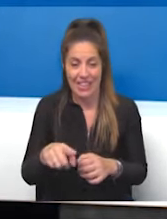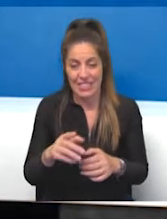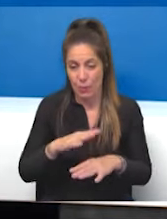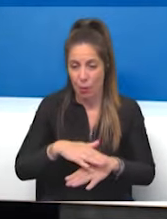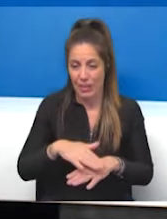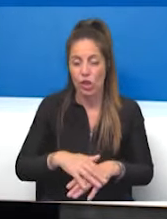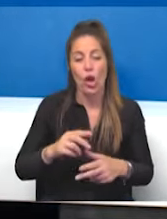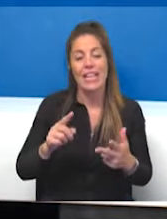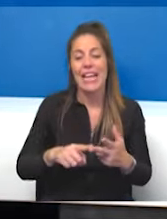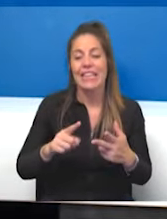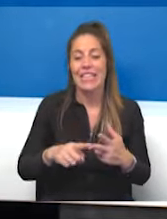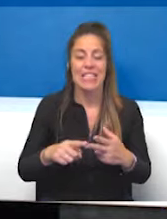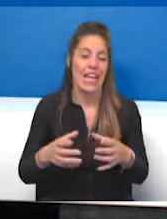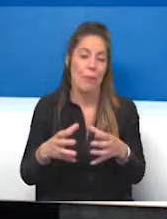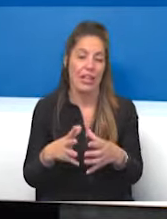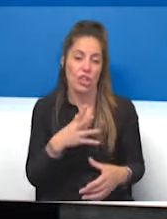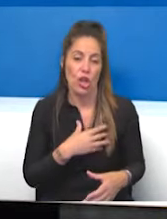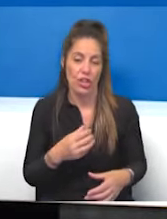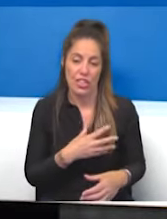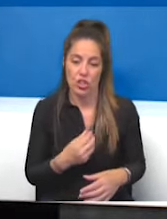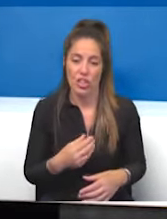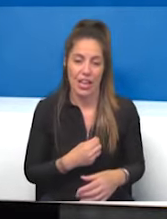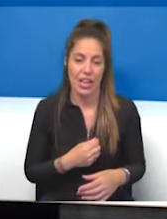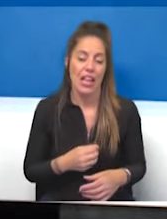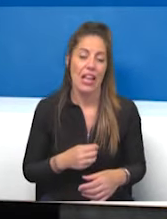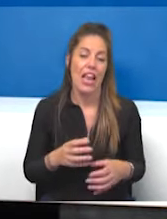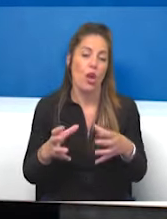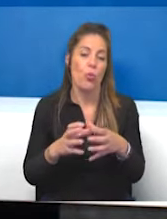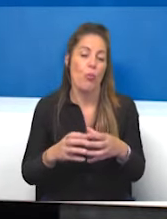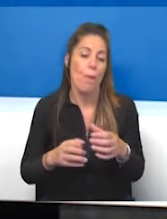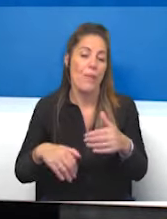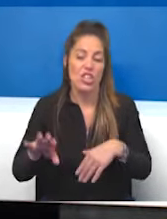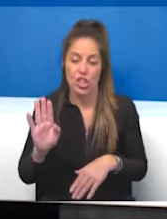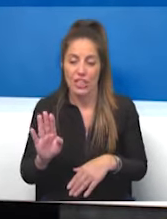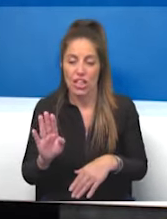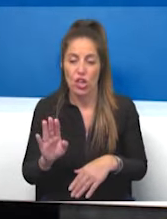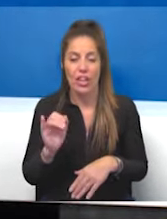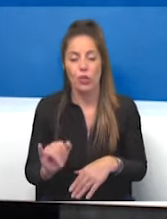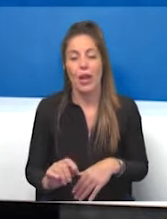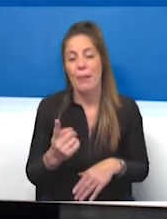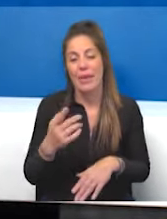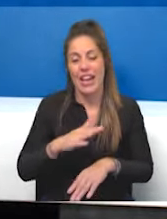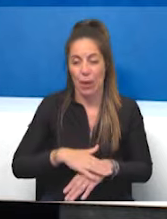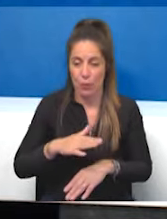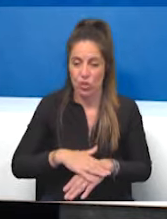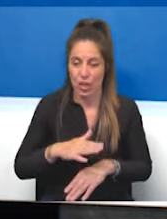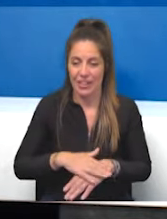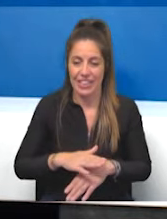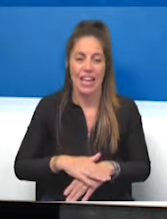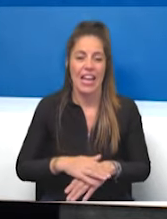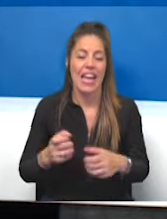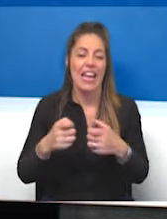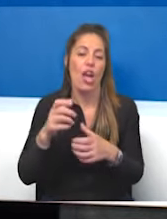y la tercera que el partido nacional fuera la fuerza mayoritaria quien tuviera la primera responsabilidad en la